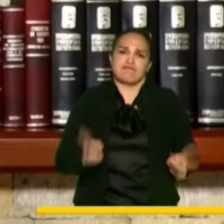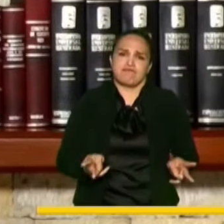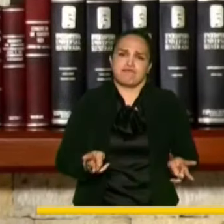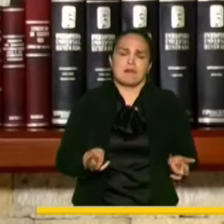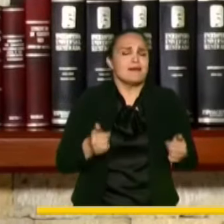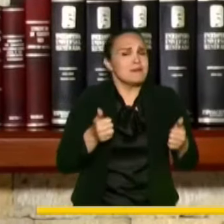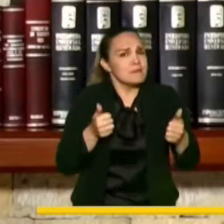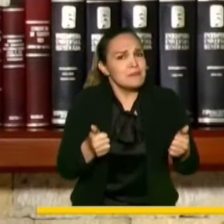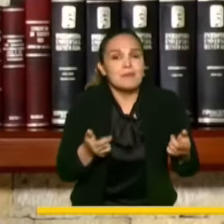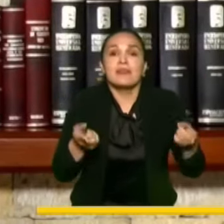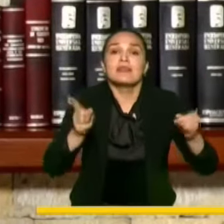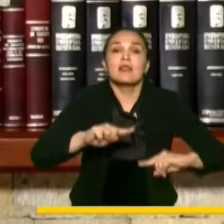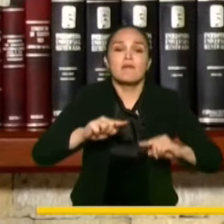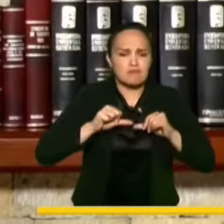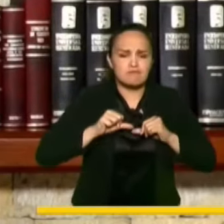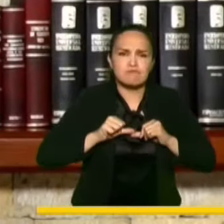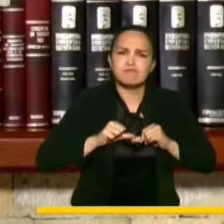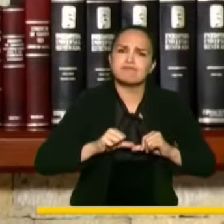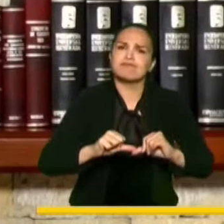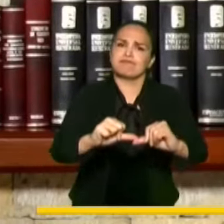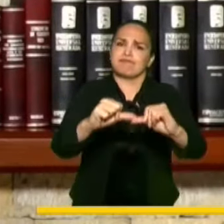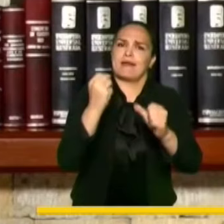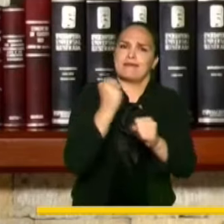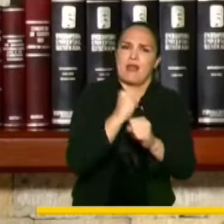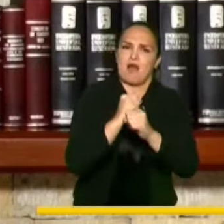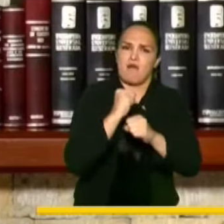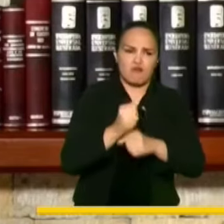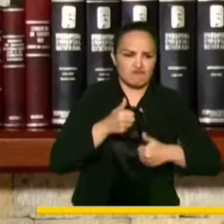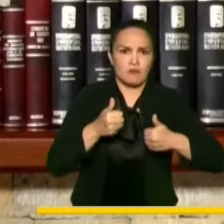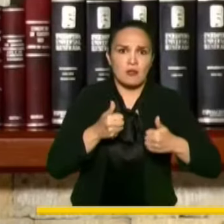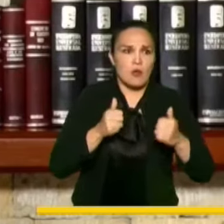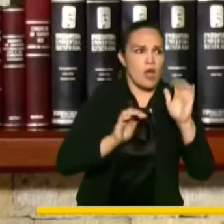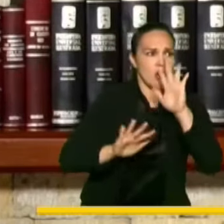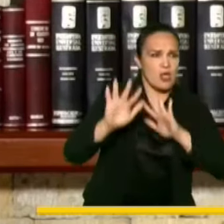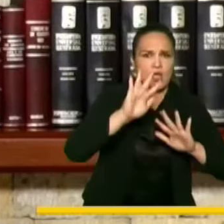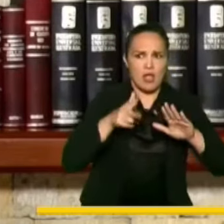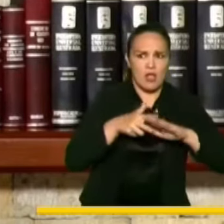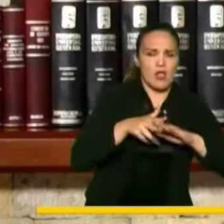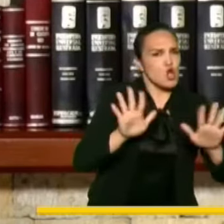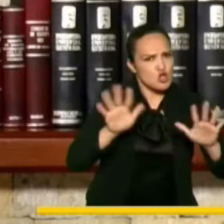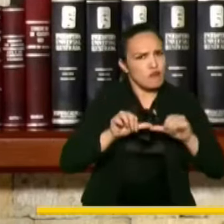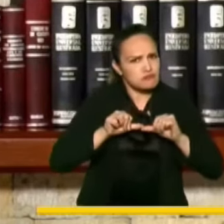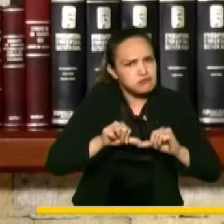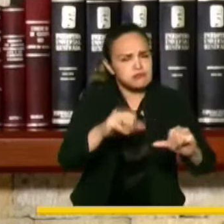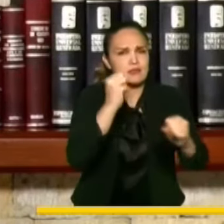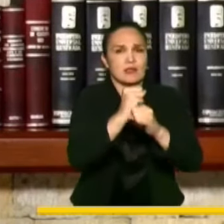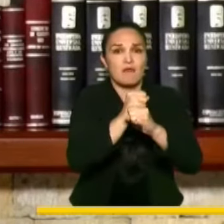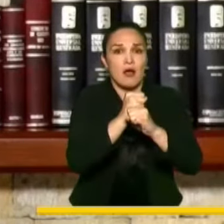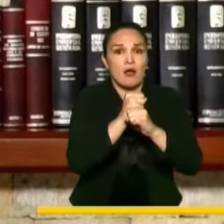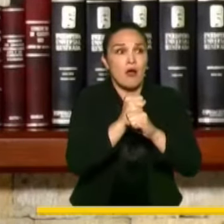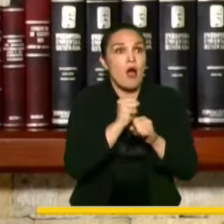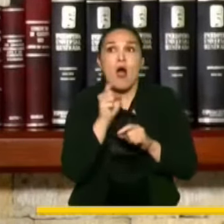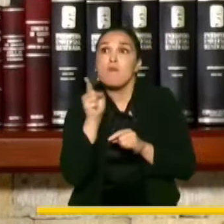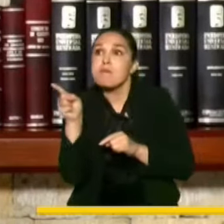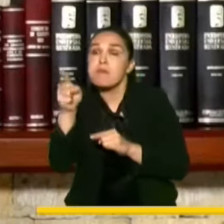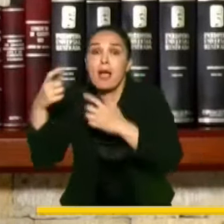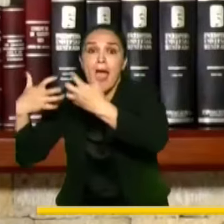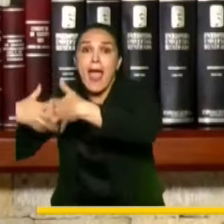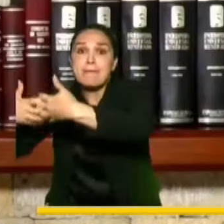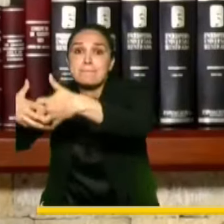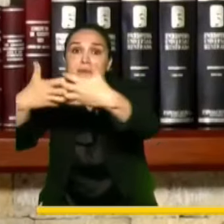la estabilidad laboral. Queremos un empresariado que entienda, como en todo el mundo lo hace, que